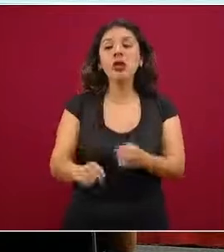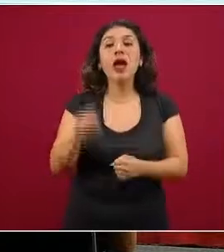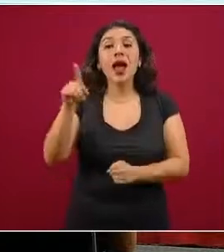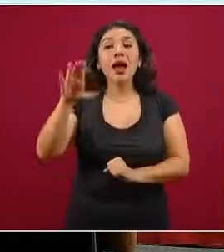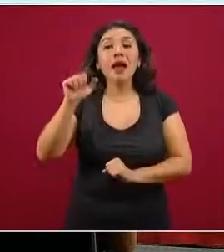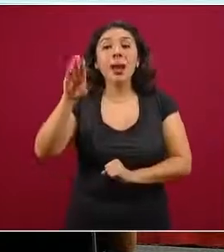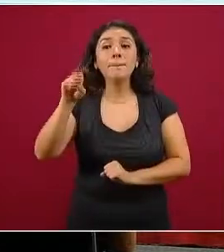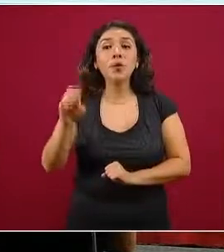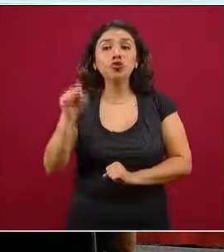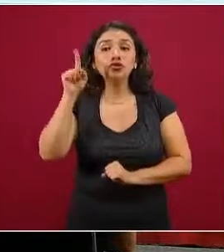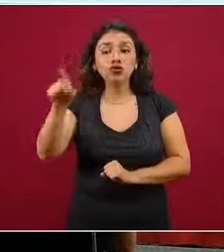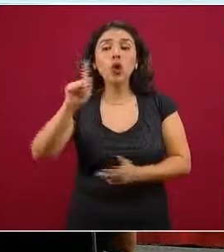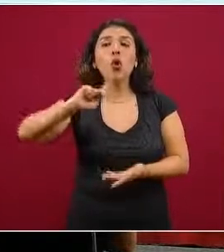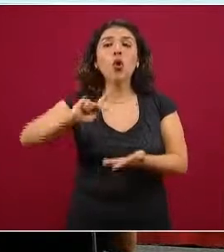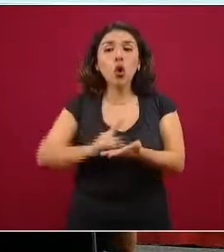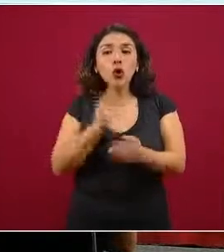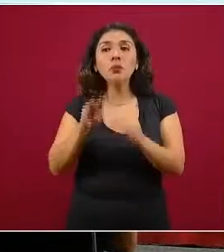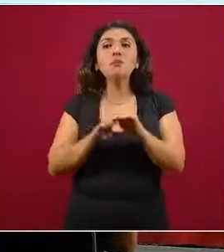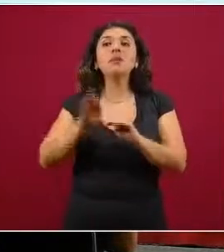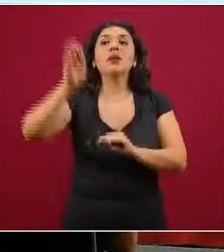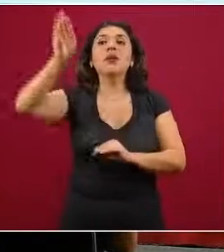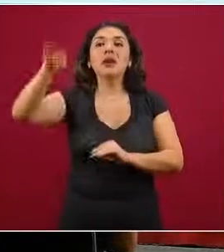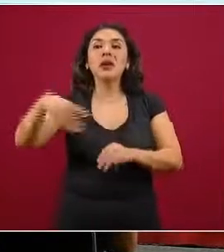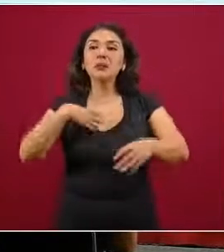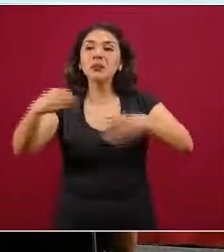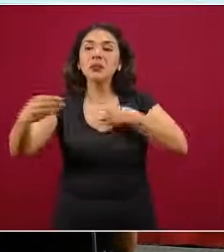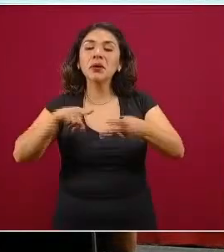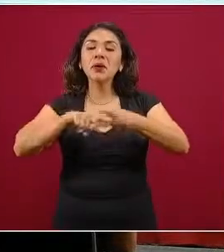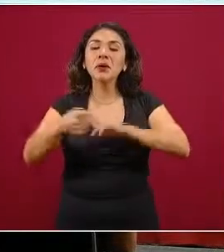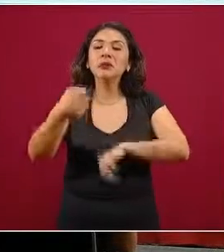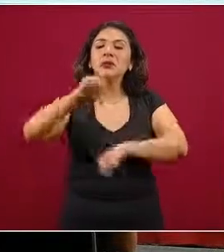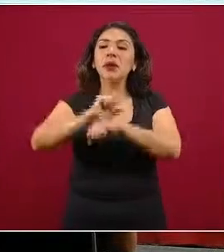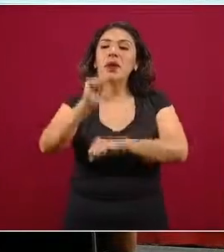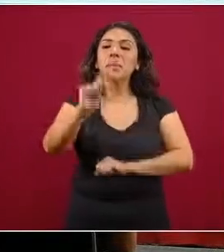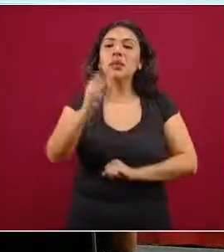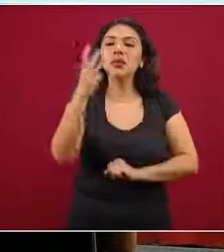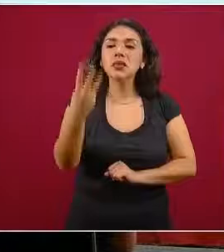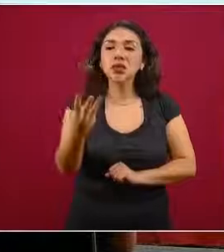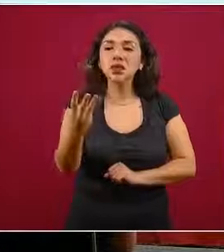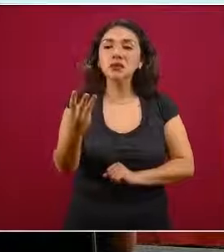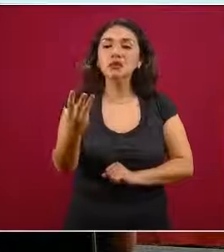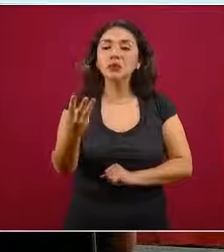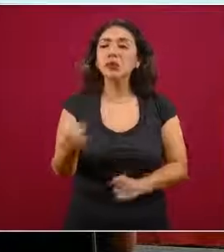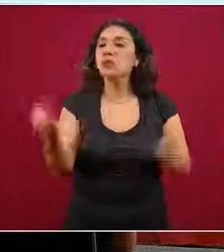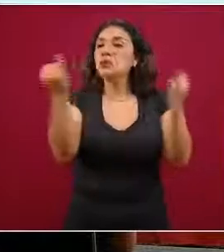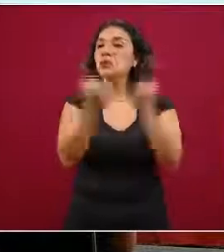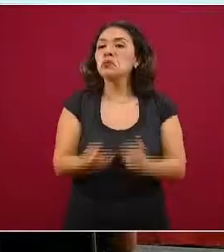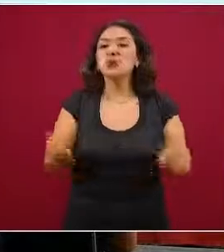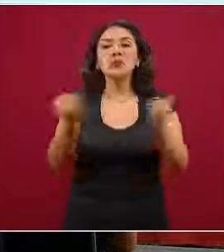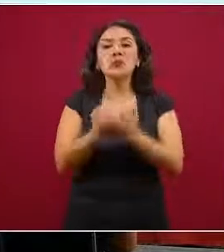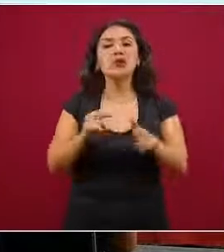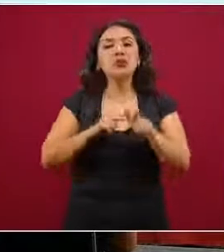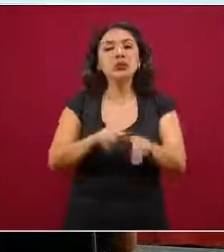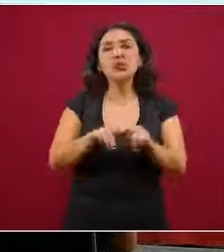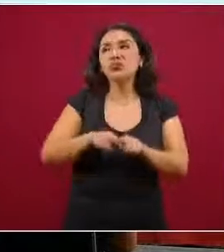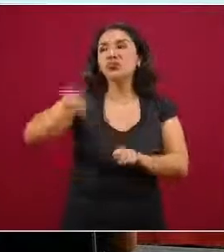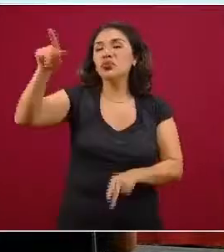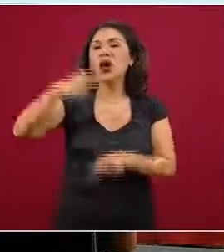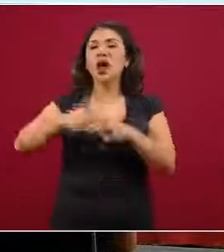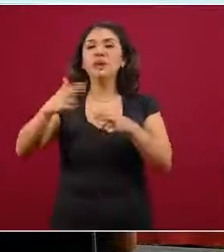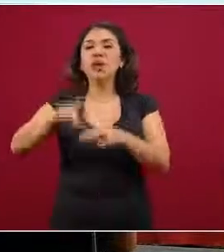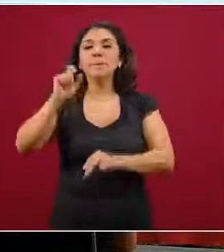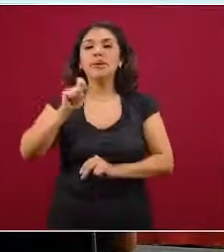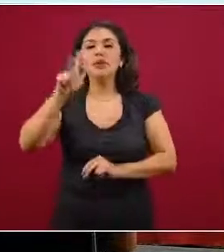Cabos nuevamente incrementa su transmisión a partir de la semana 23 y mantiene una tendencia ascendente hasta la 28.